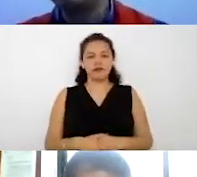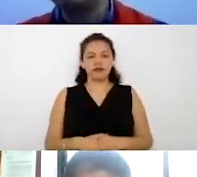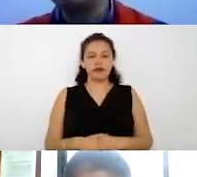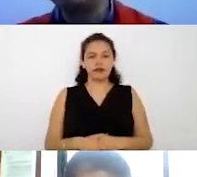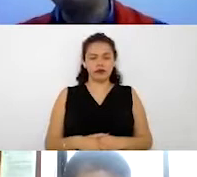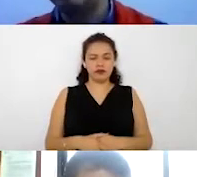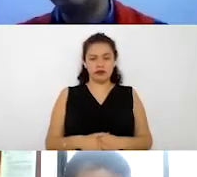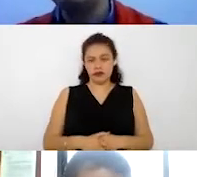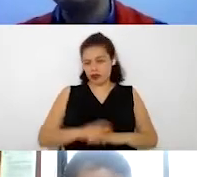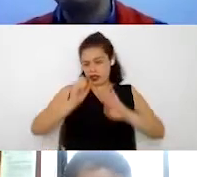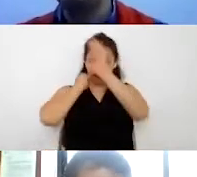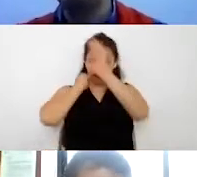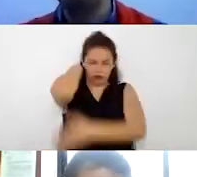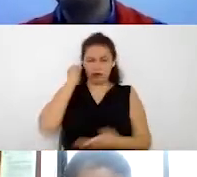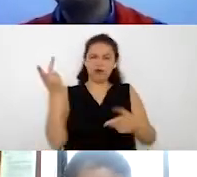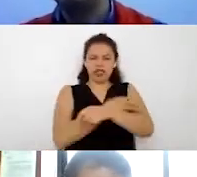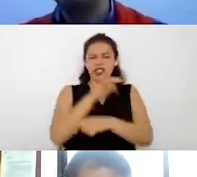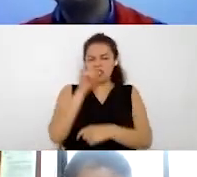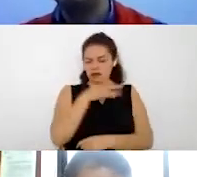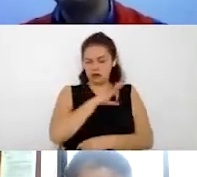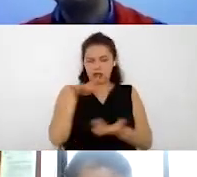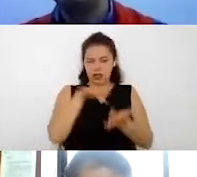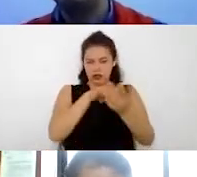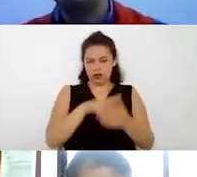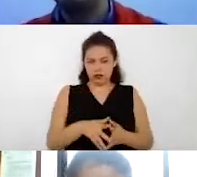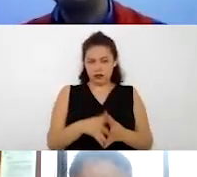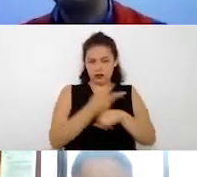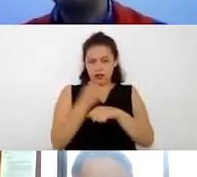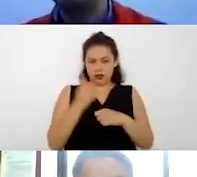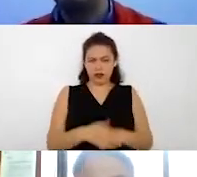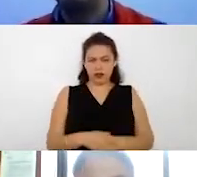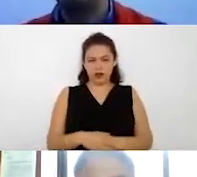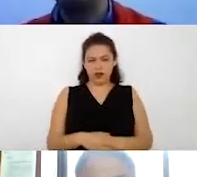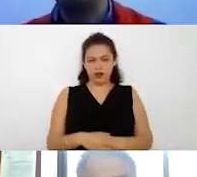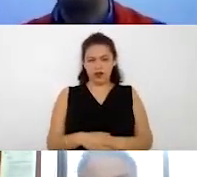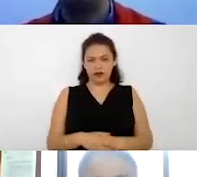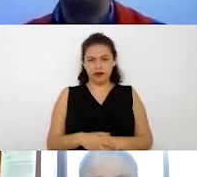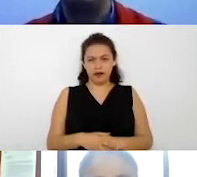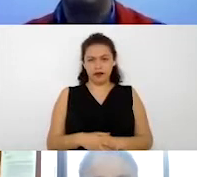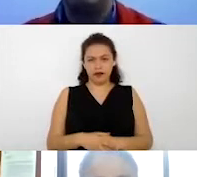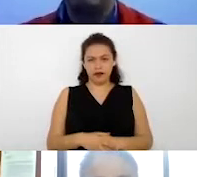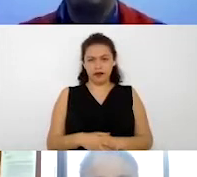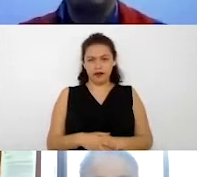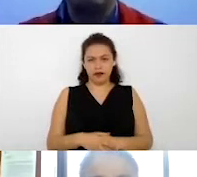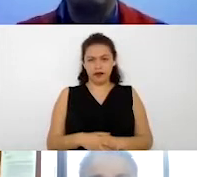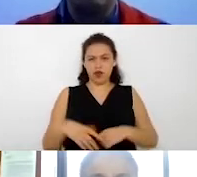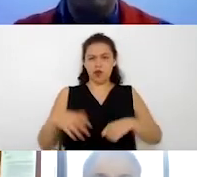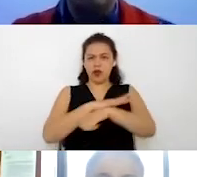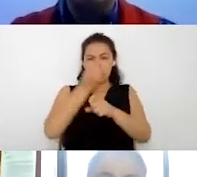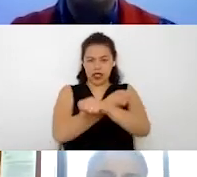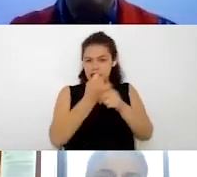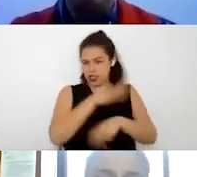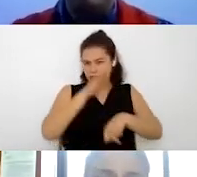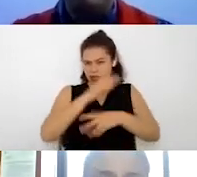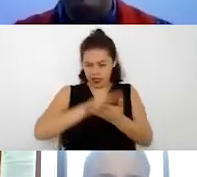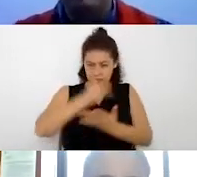amputación sí aplicaría esta parte? Porque el flujo sanguíneo es mayor,